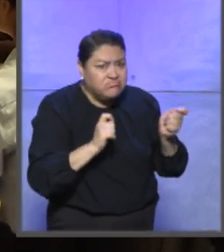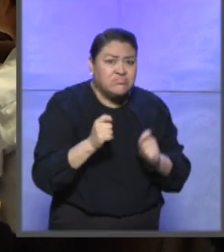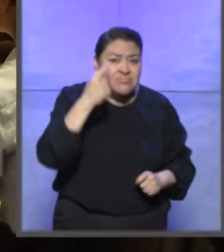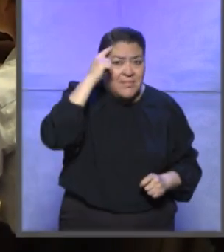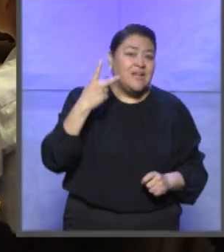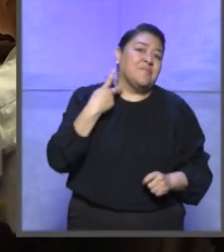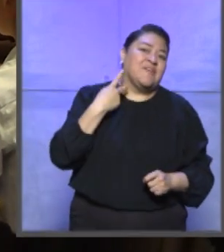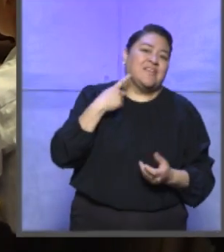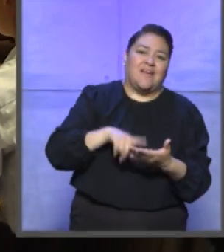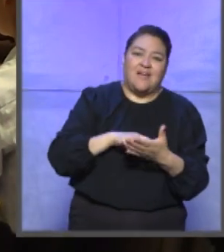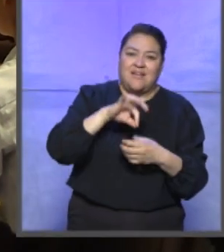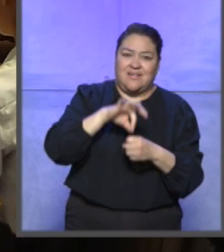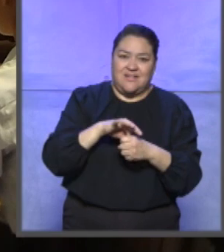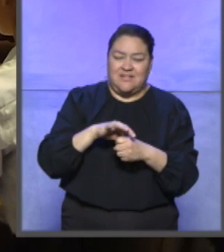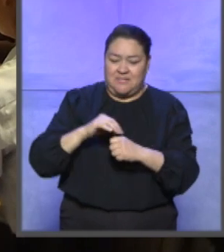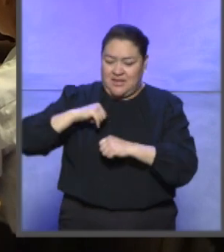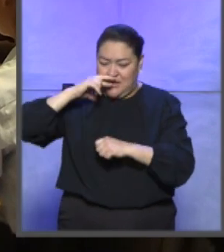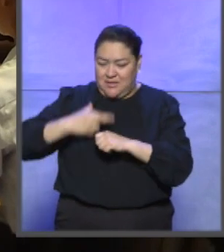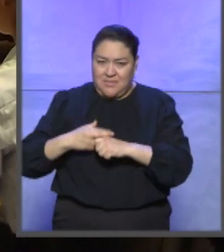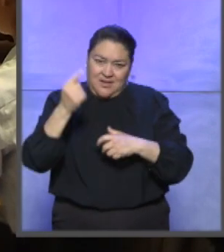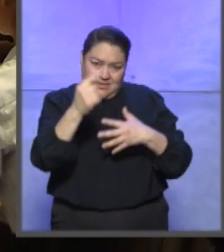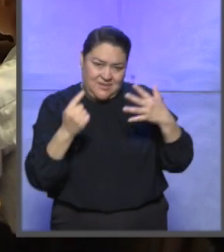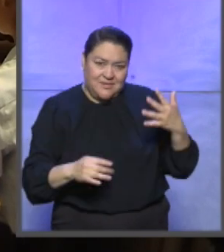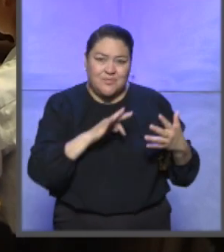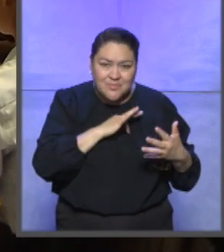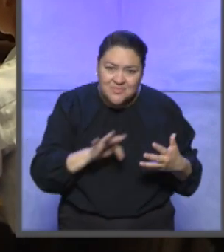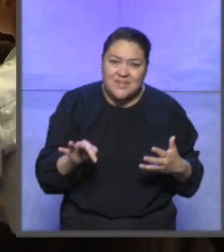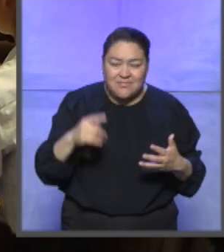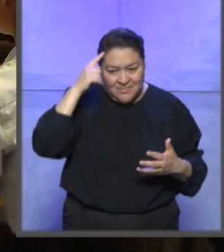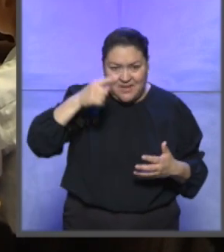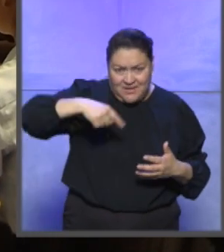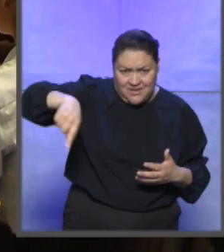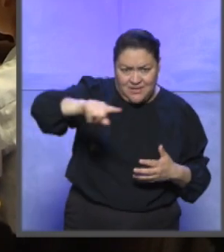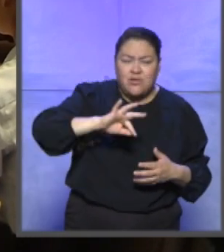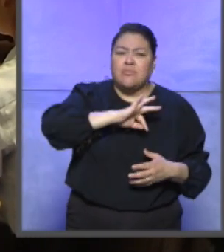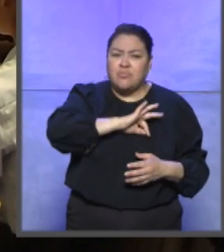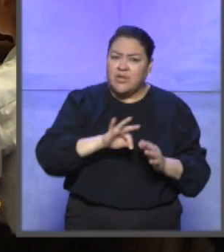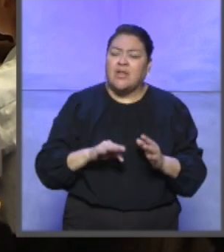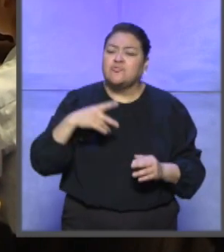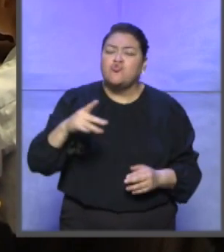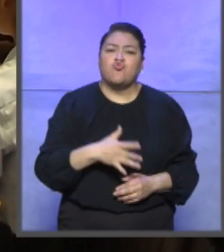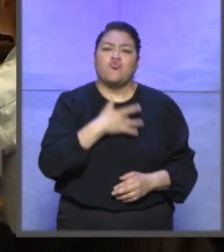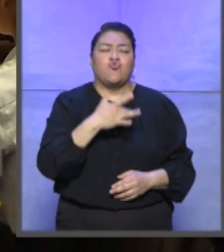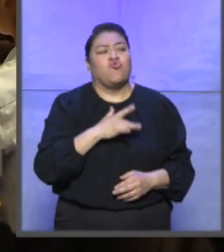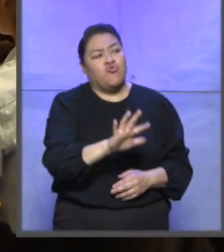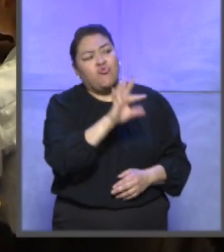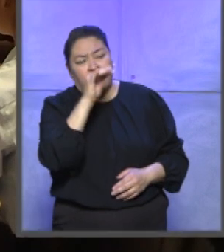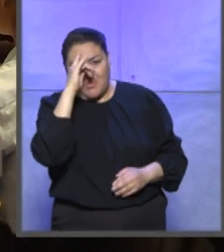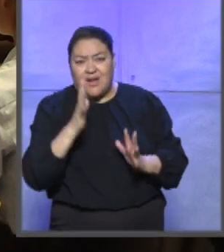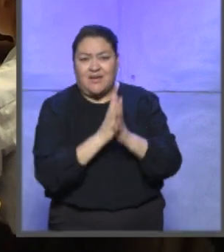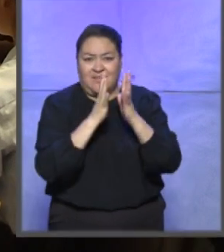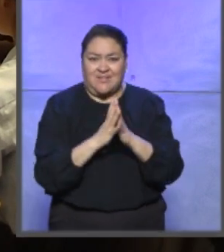asuntos político-electorales desde diferentes aristas, logrando consolidar una expresión viva de